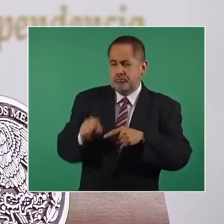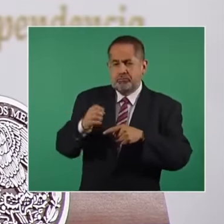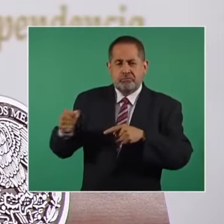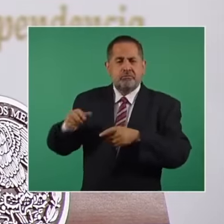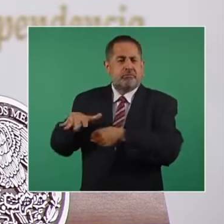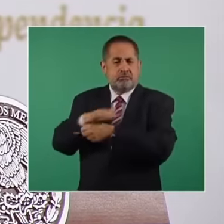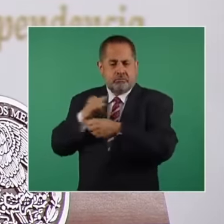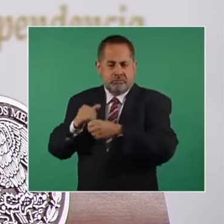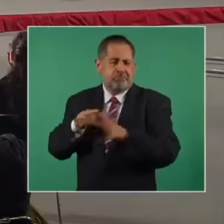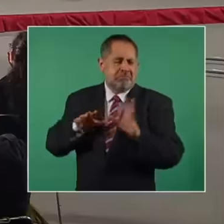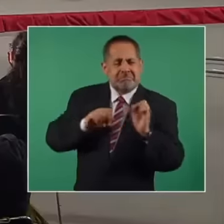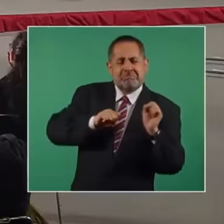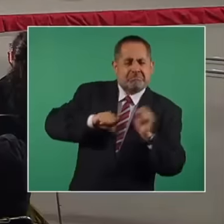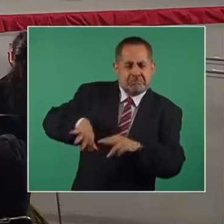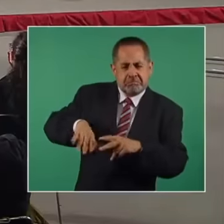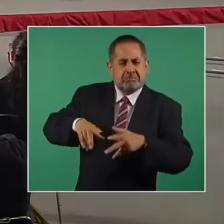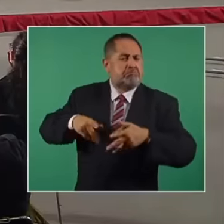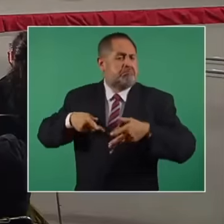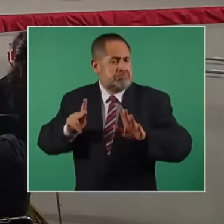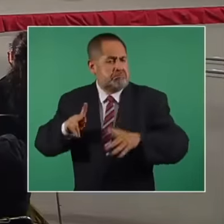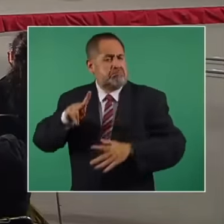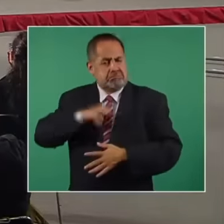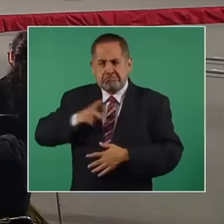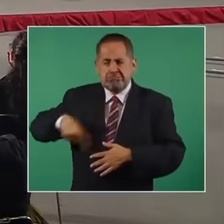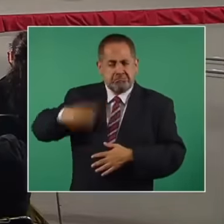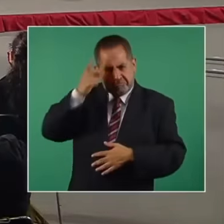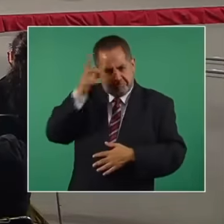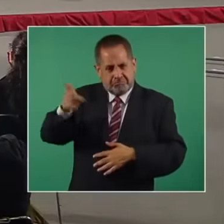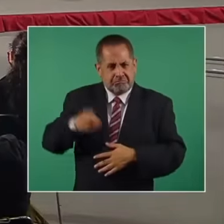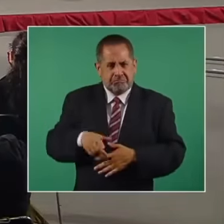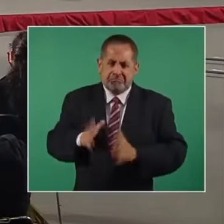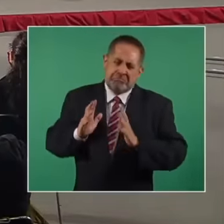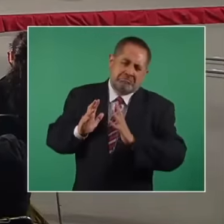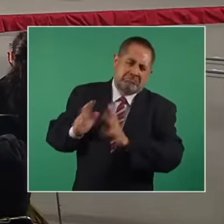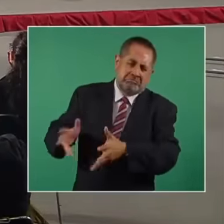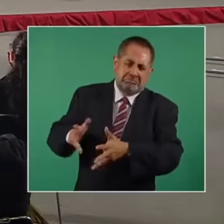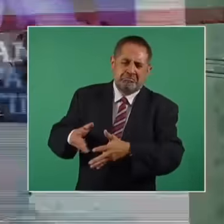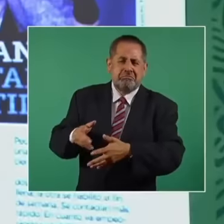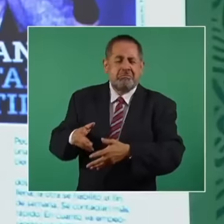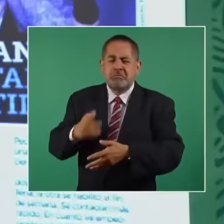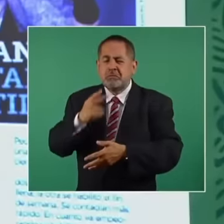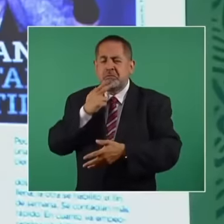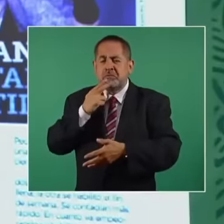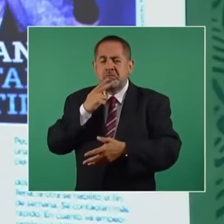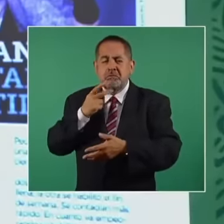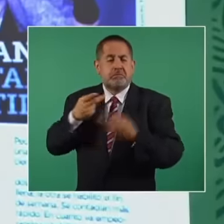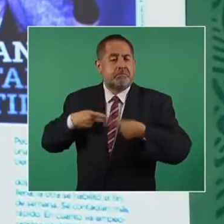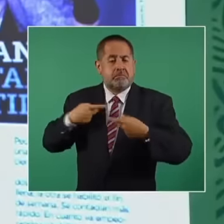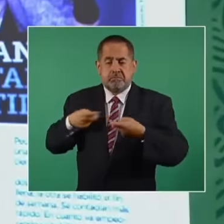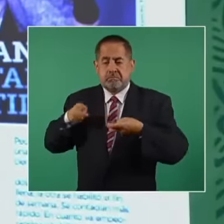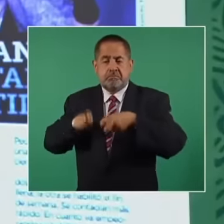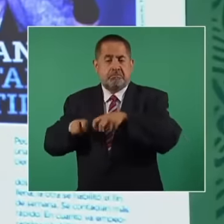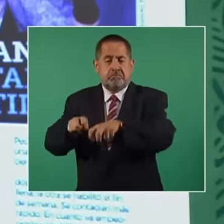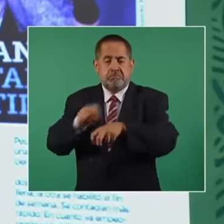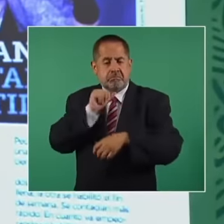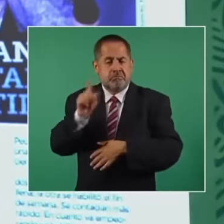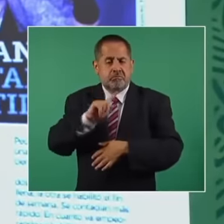ya abandonados, ya solo como trenes de carga